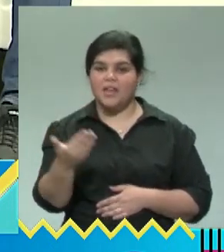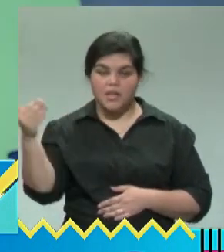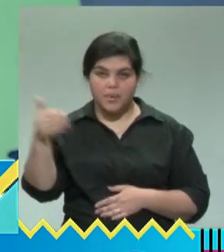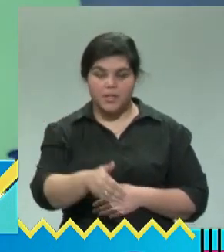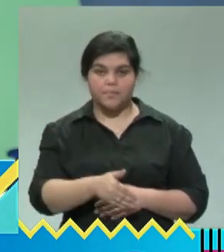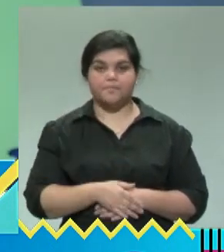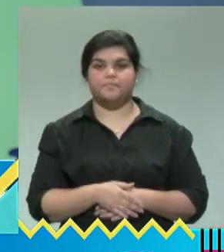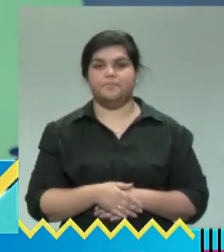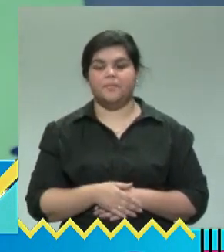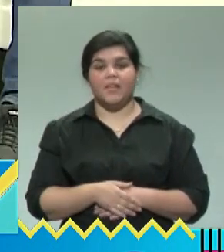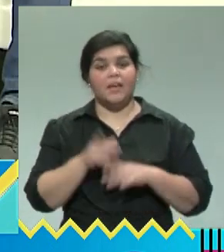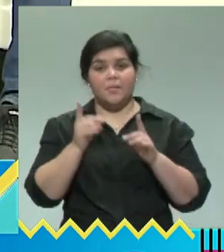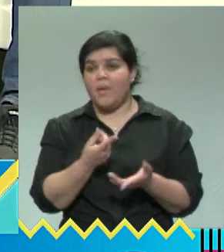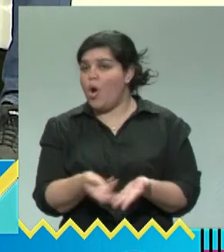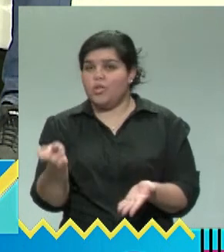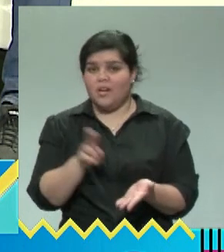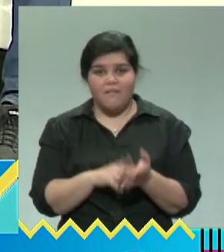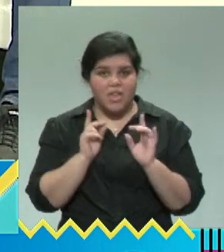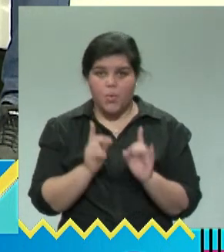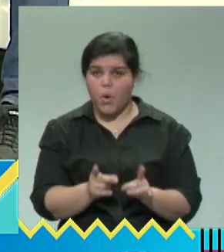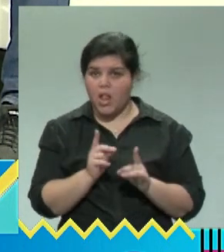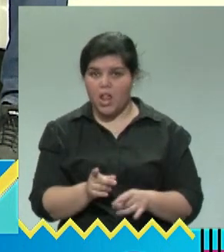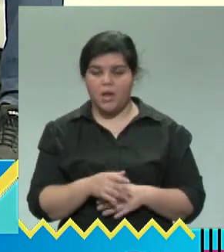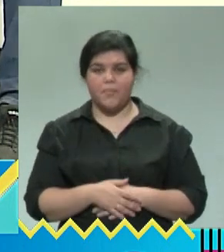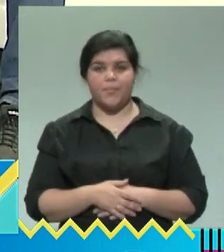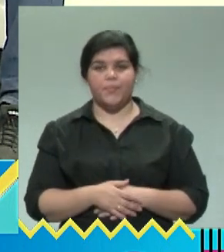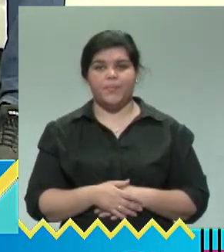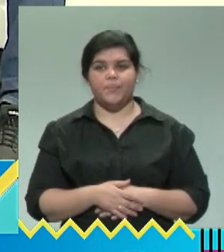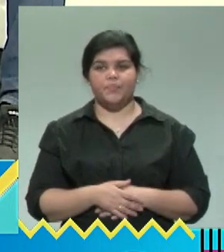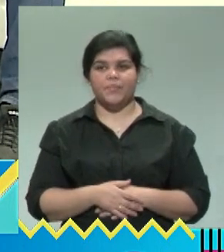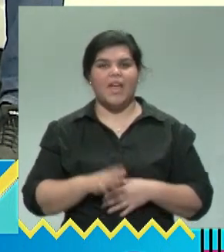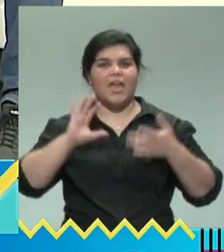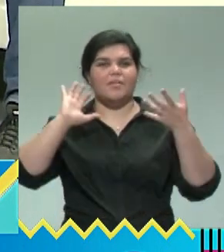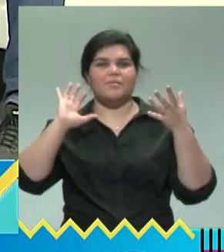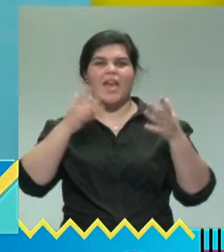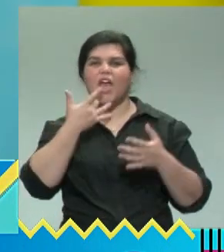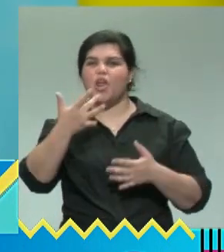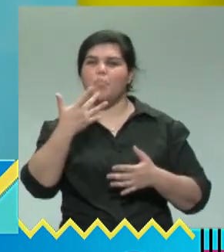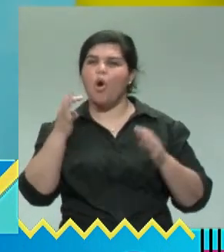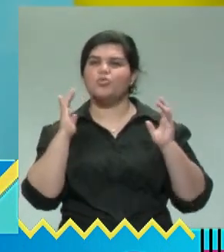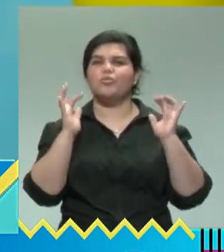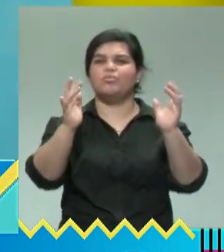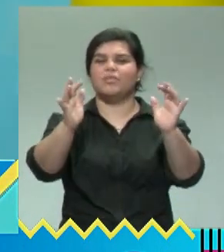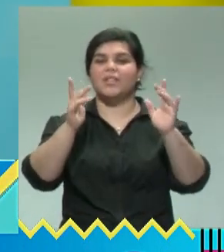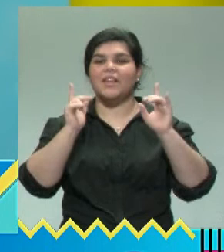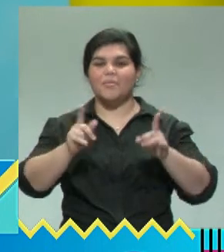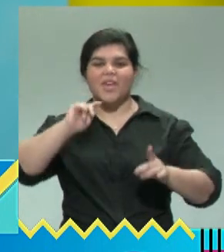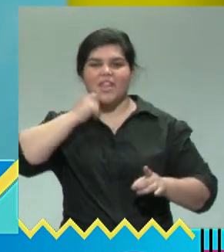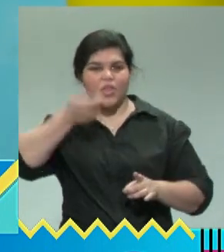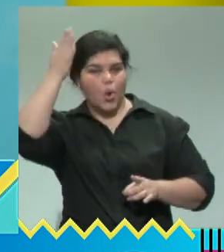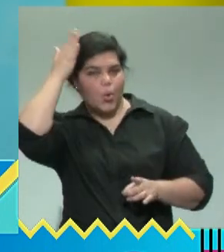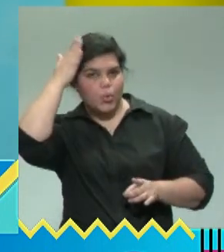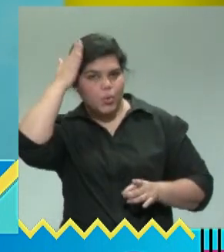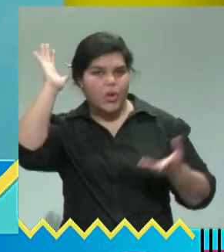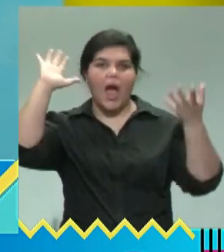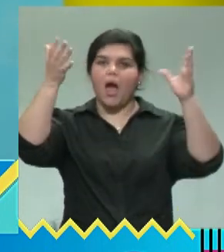vez volver a mencionar lo mismo, ¿no? El aporte no solamente estético, lo decía, sino también social, cultural, ambiental y